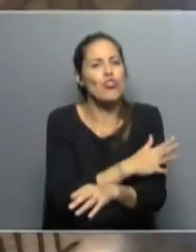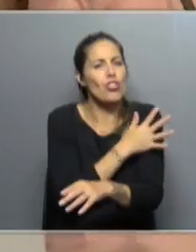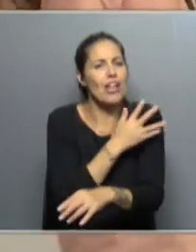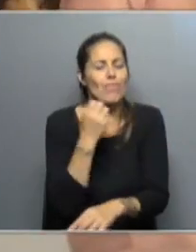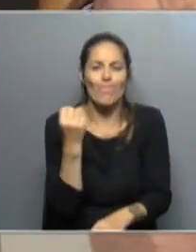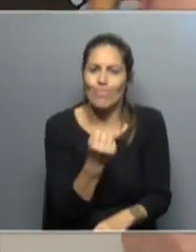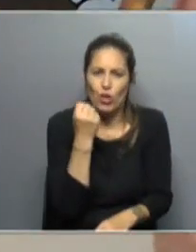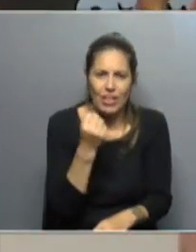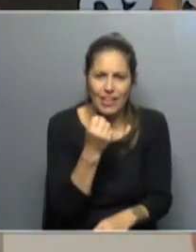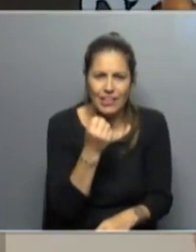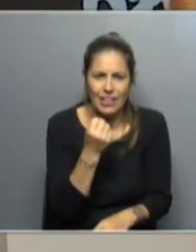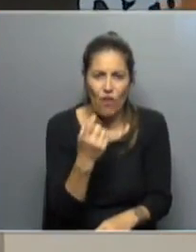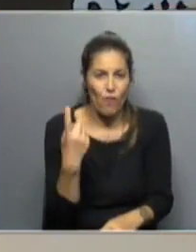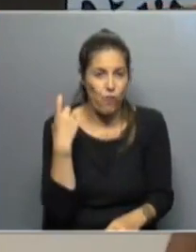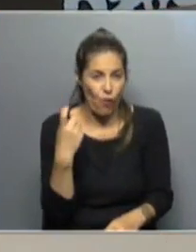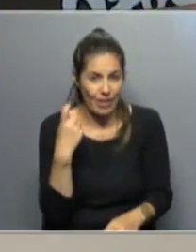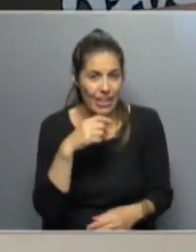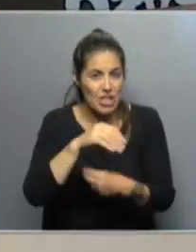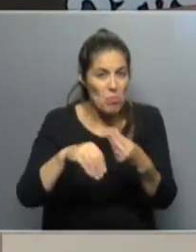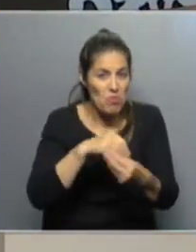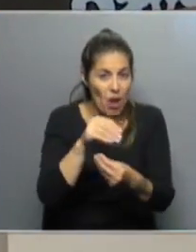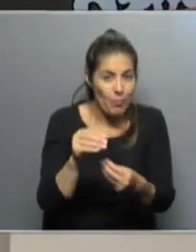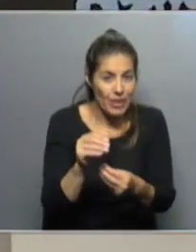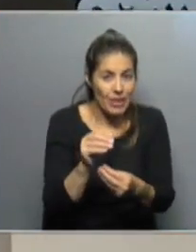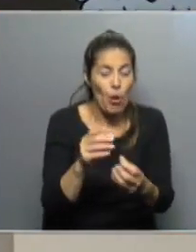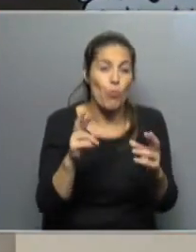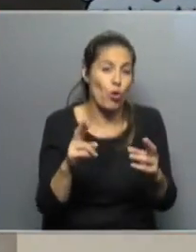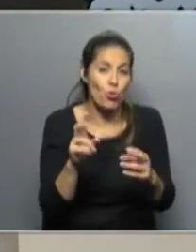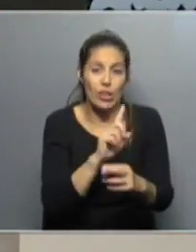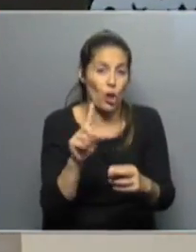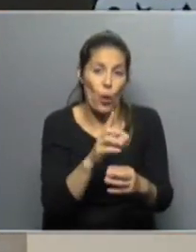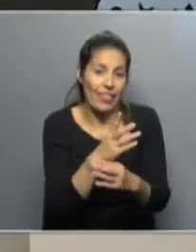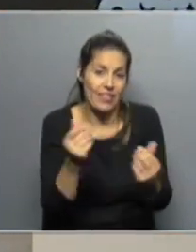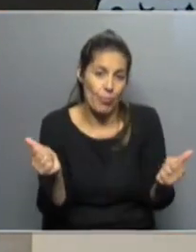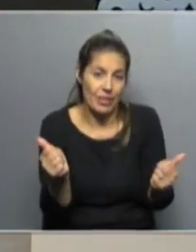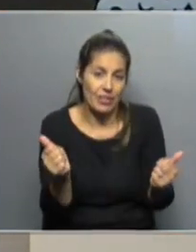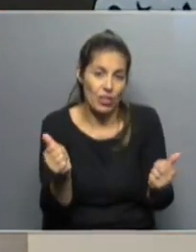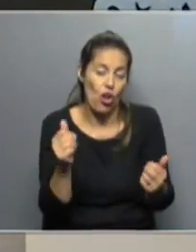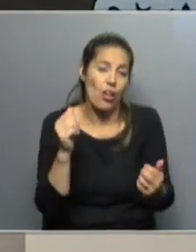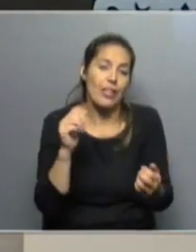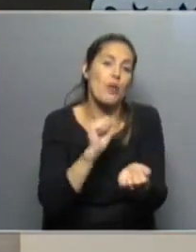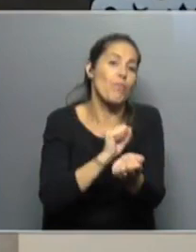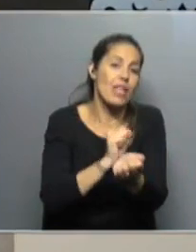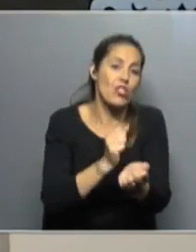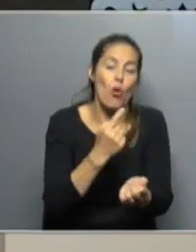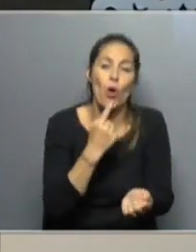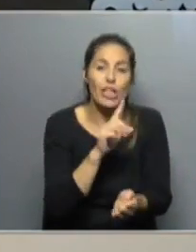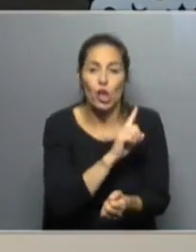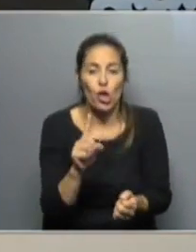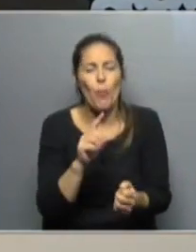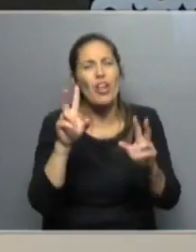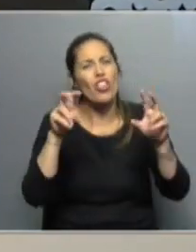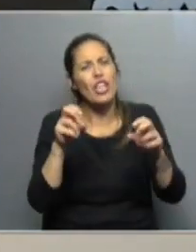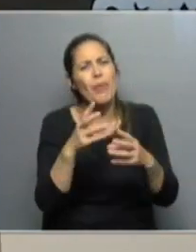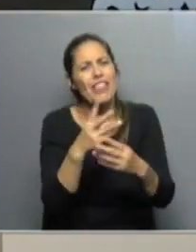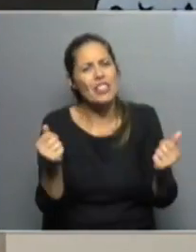fuerte, si bien en mi familia no hay... Por suerte no hay ni desaparecidos, ni hubo presos políticos, pero el tema de los desaparecidos